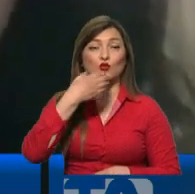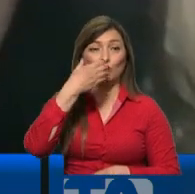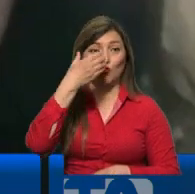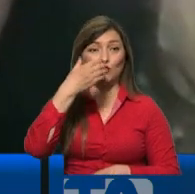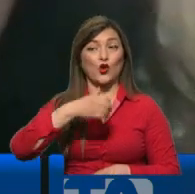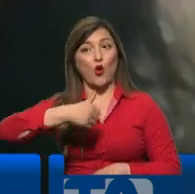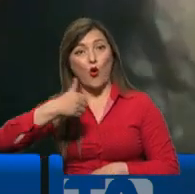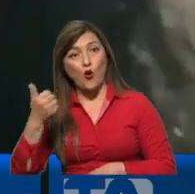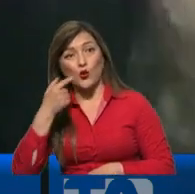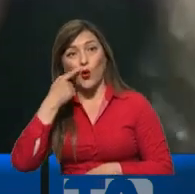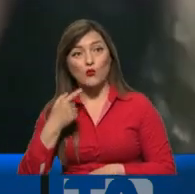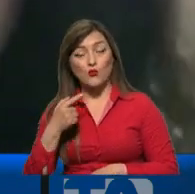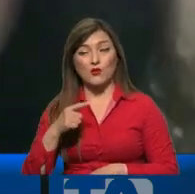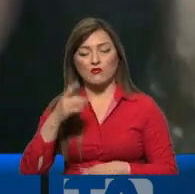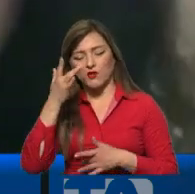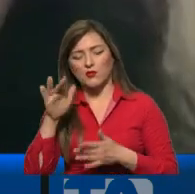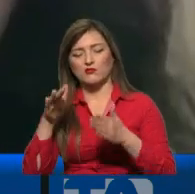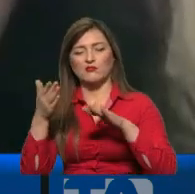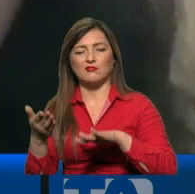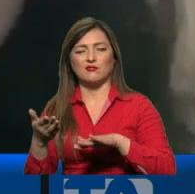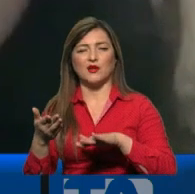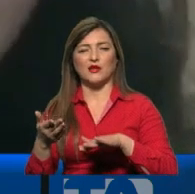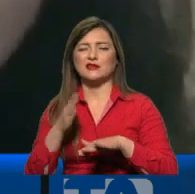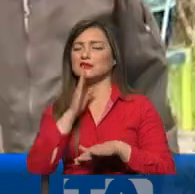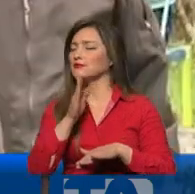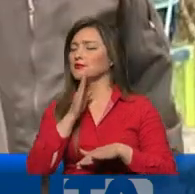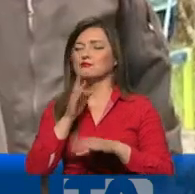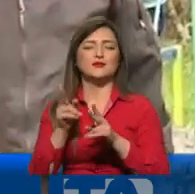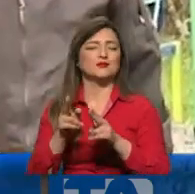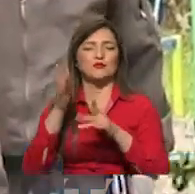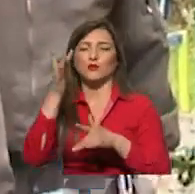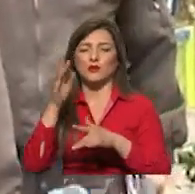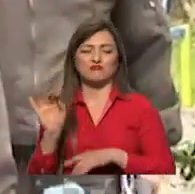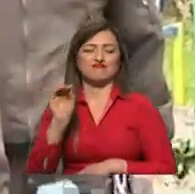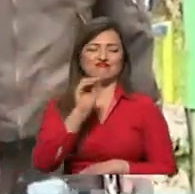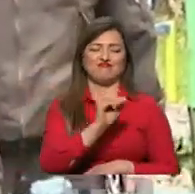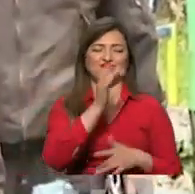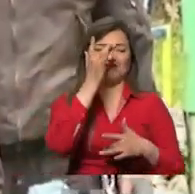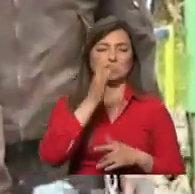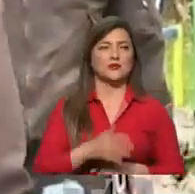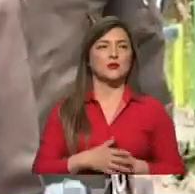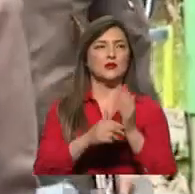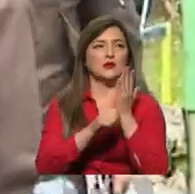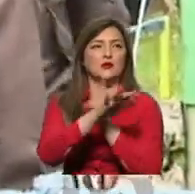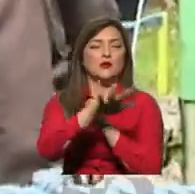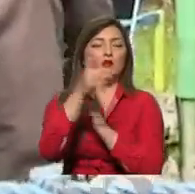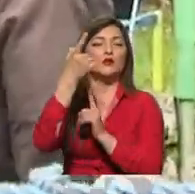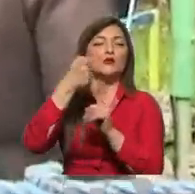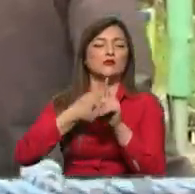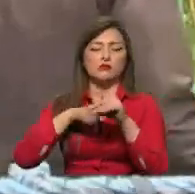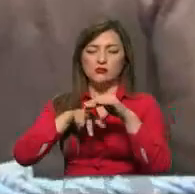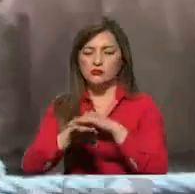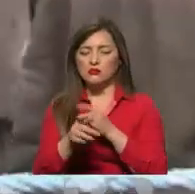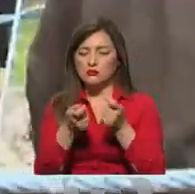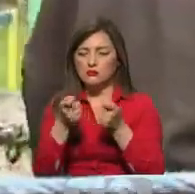cursó la otra jirafa, suele ser muy común en estos animales. El Ministerio del Ambiente anunció una intervención hace casi un mes y con